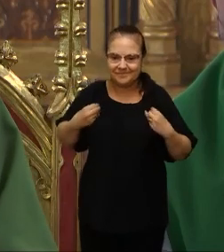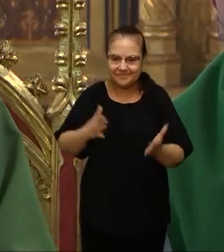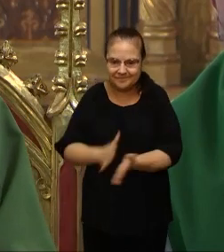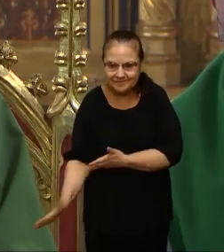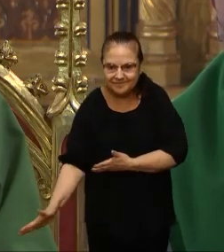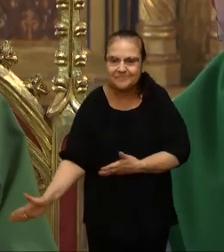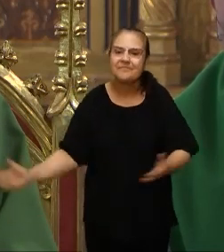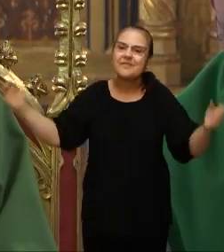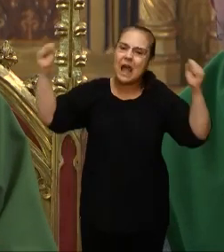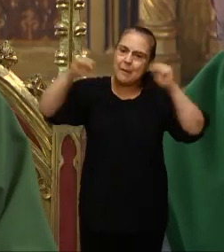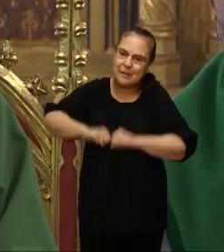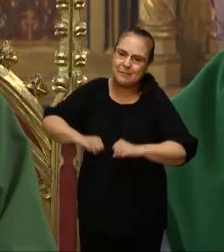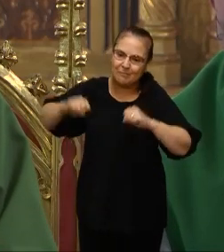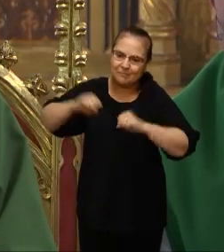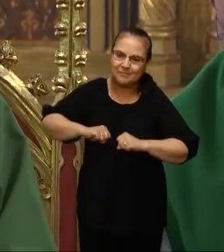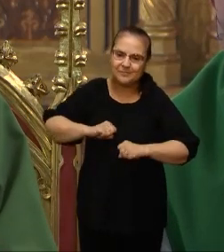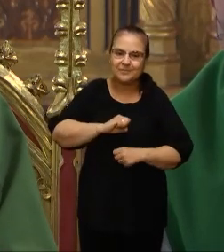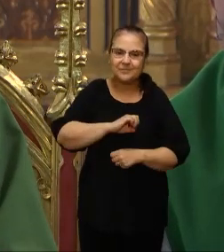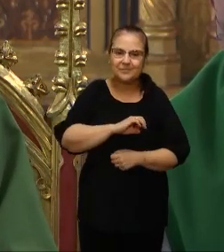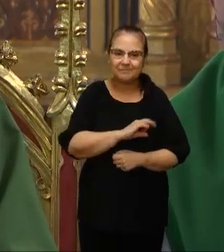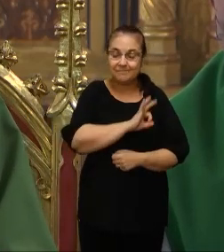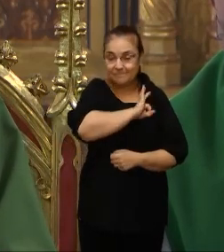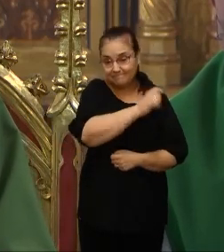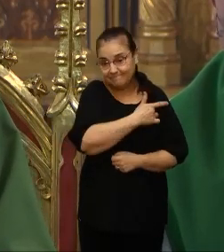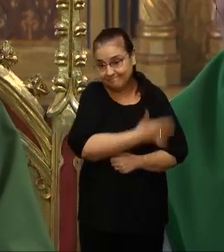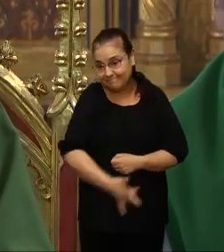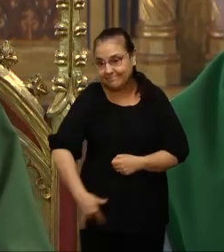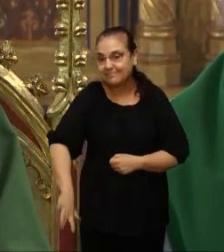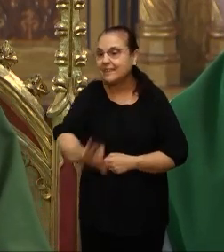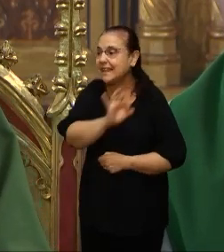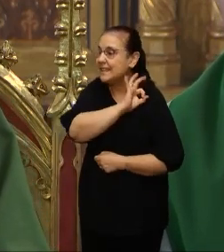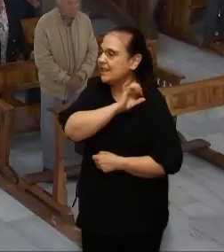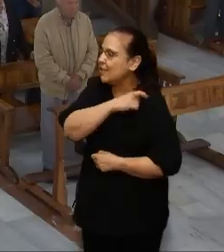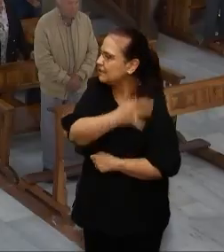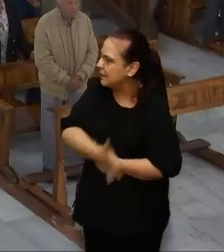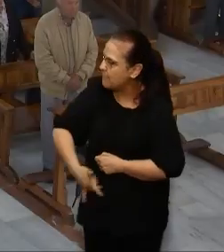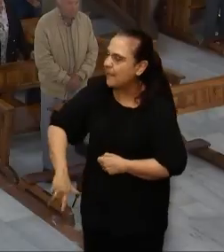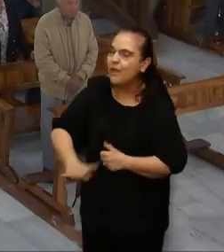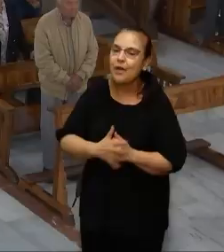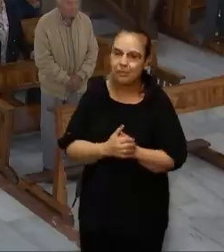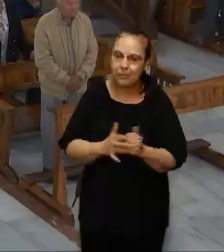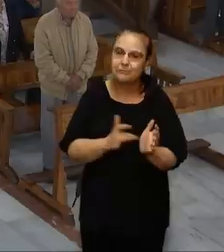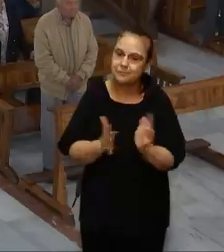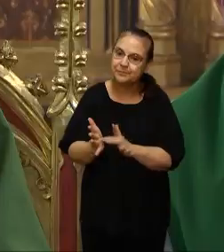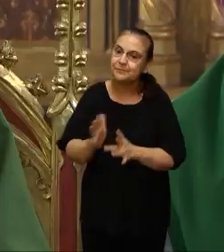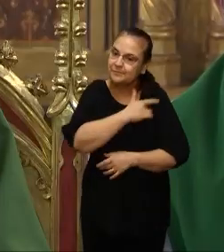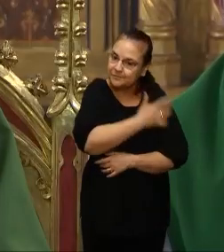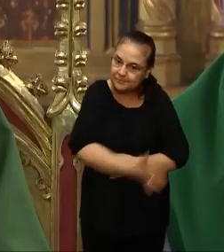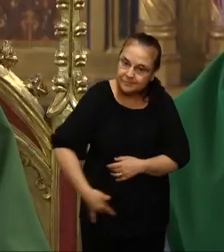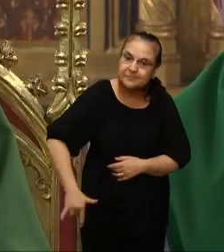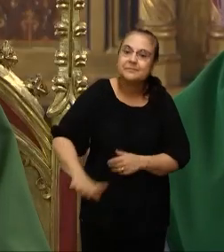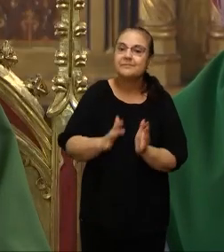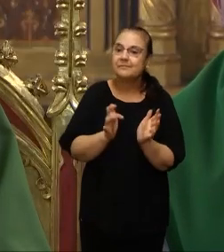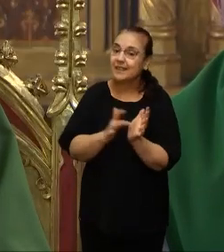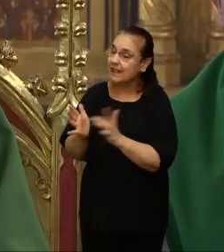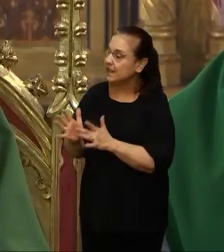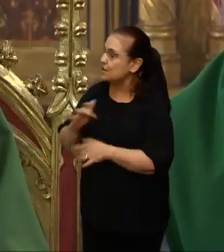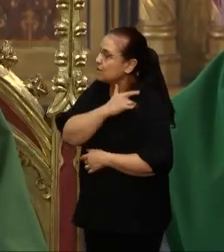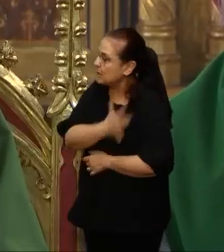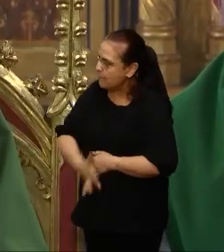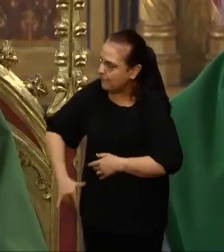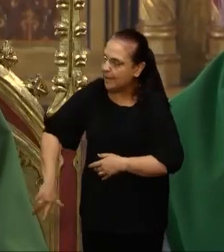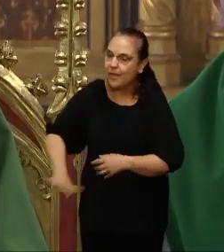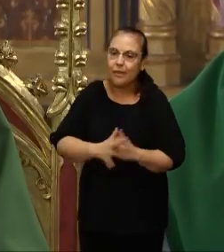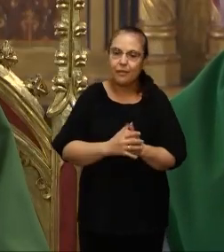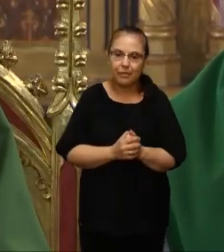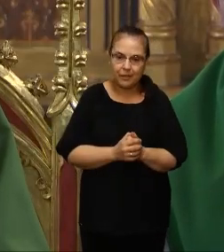lleve a la vida eterna. Señor, ten piedad. Señor, ten piedad. Cristo, ten piedad.